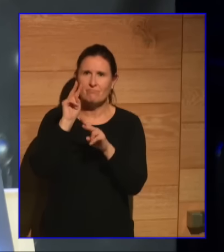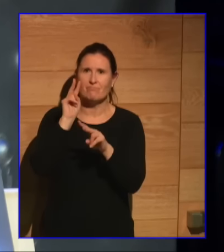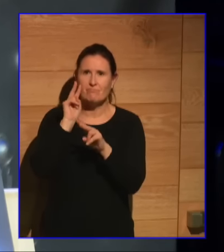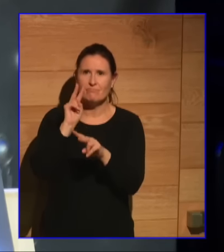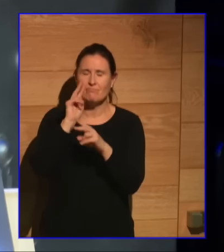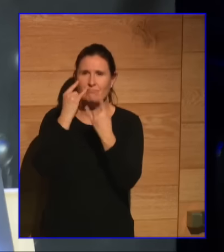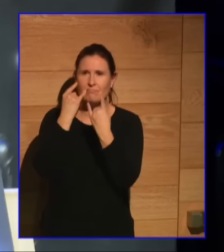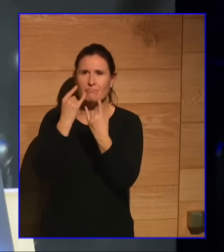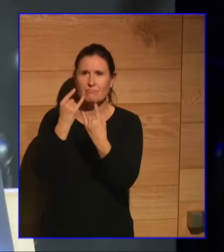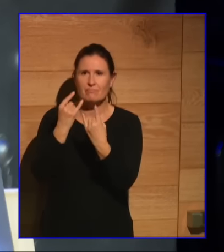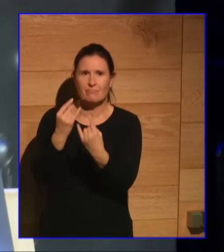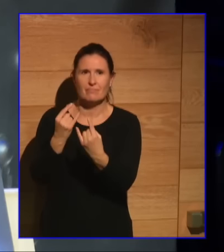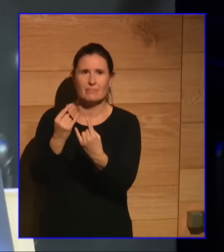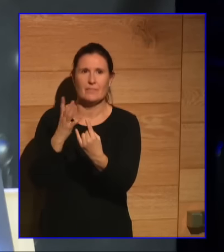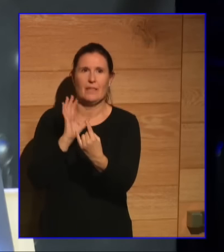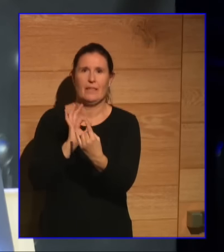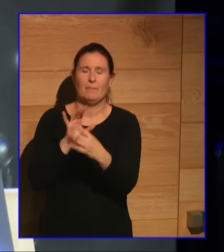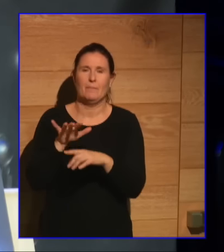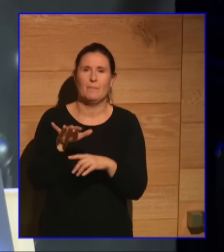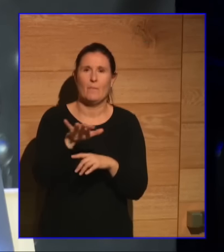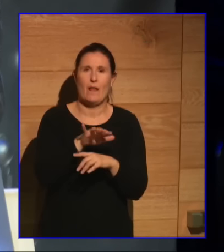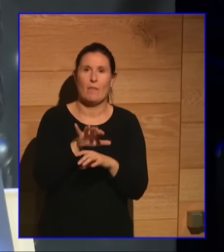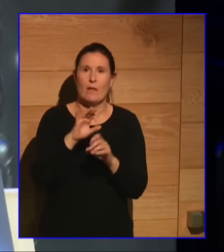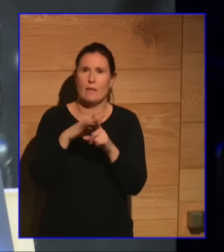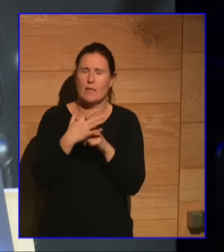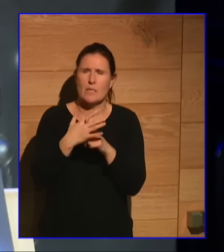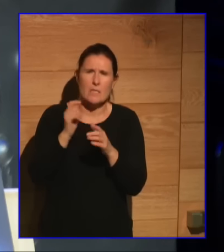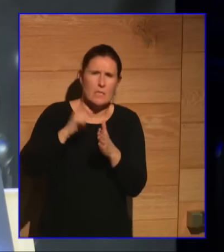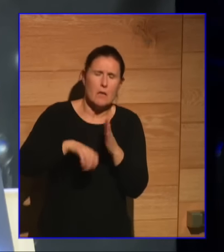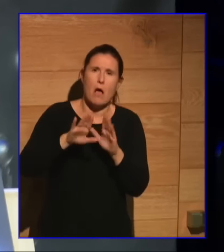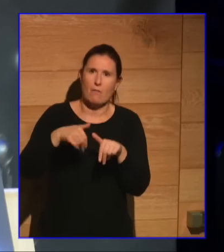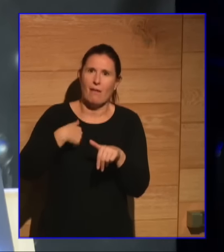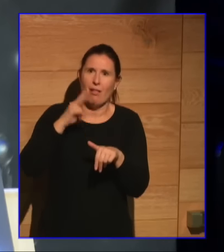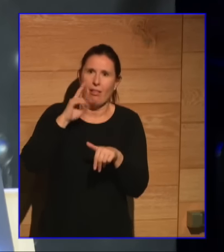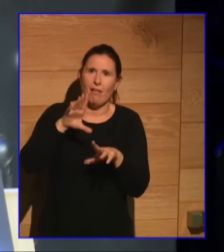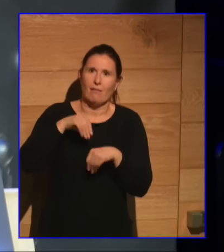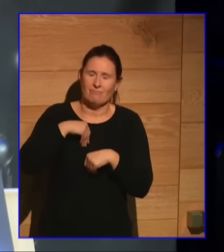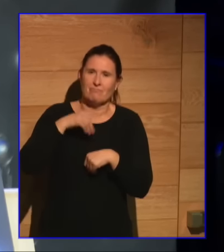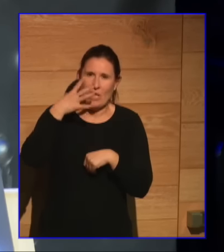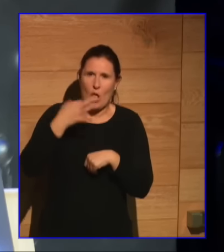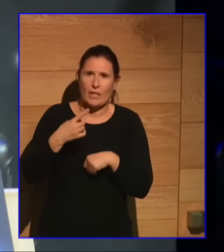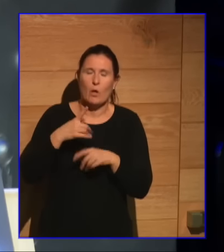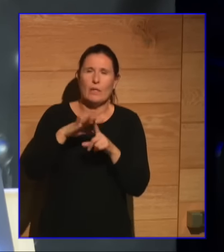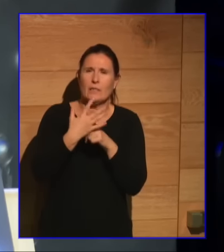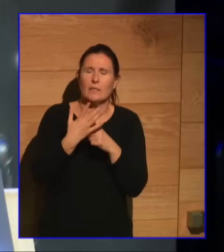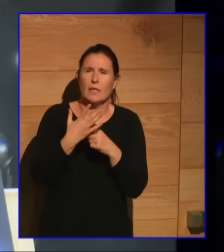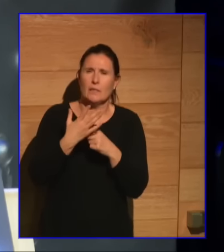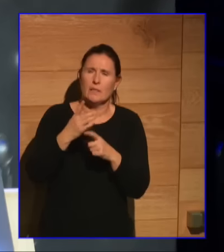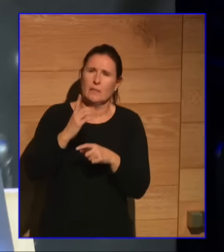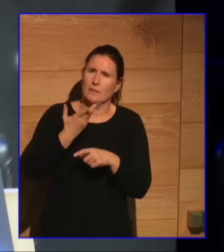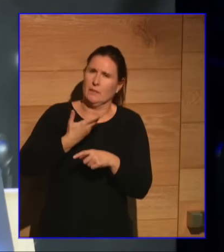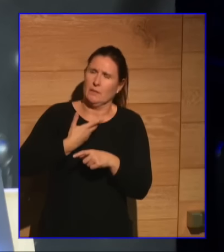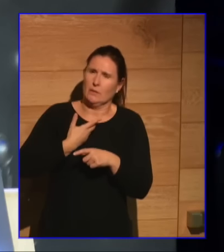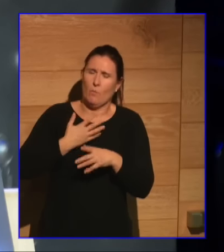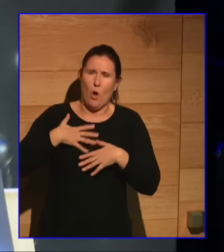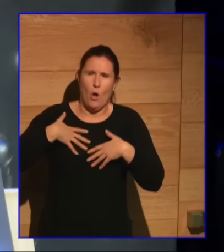el que se trata de llegar a una zona muy dura y funciona. Y luego hay un pasaje que es sentimental y funciona. Y hay un momento